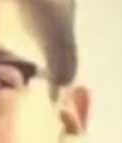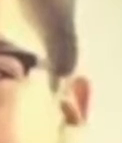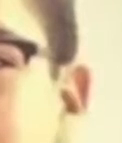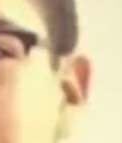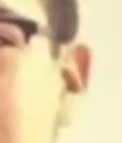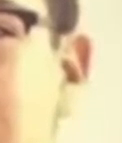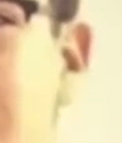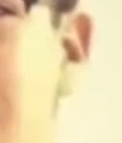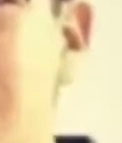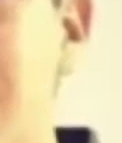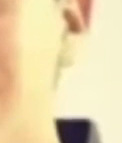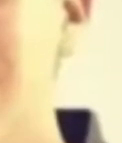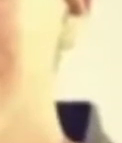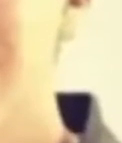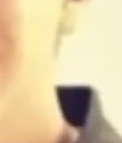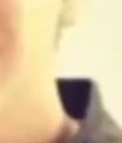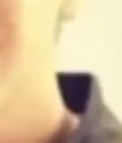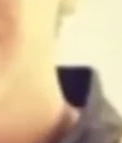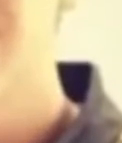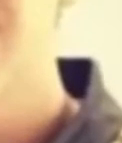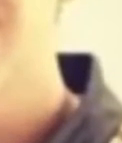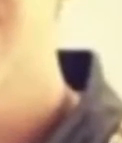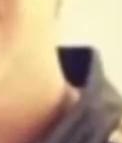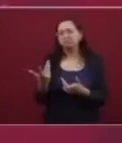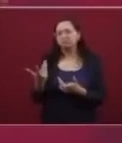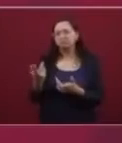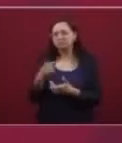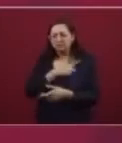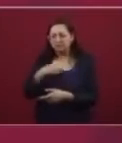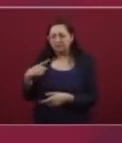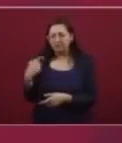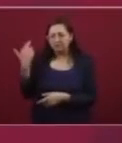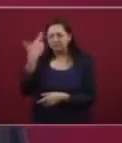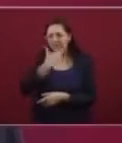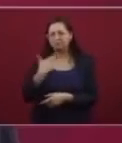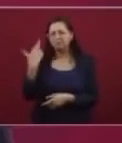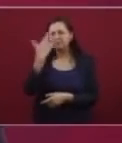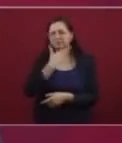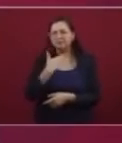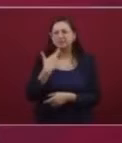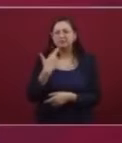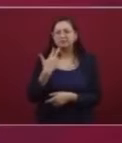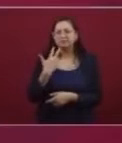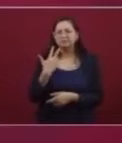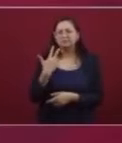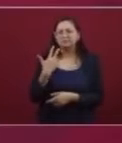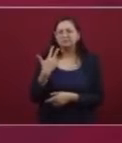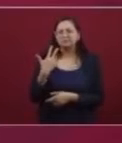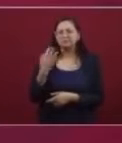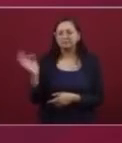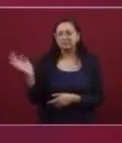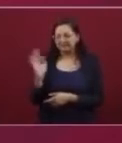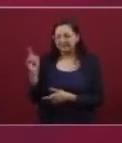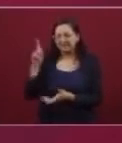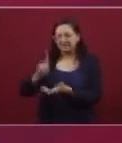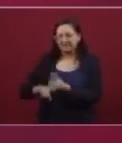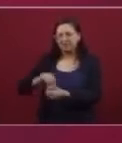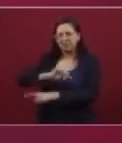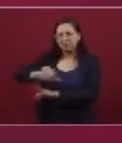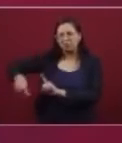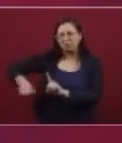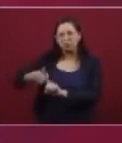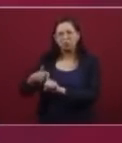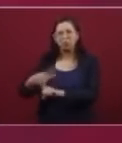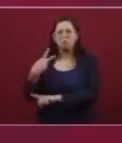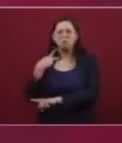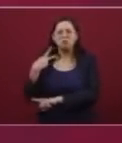fueron acusados de operar granjas de bots en redes sociales para atacar al gobierno y a la prensa. Esto en la conferencia matutina del Gobierno